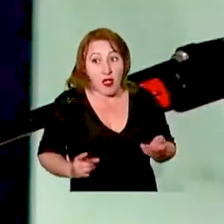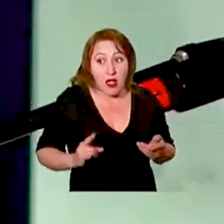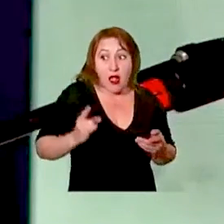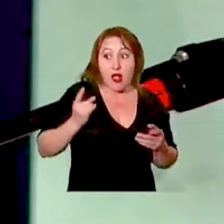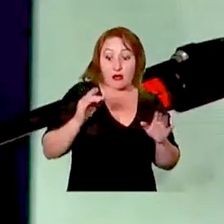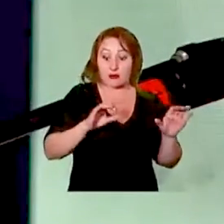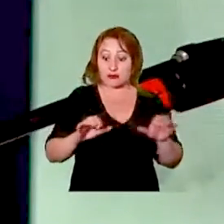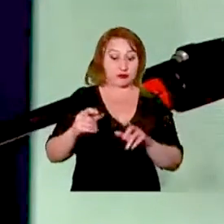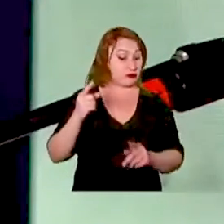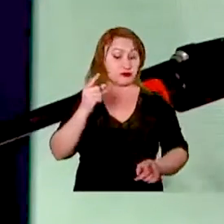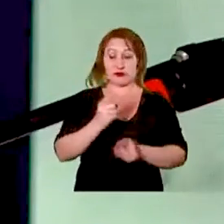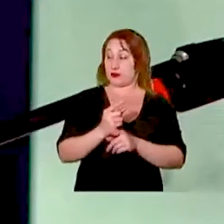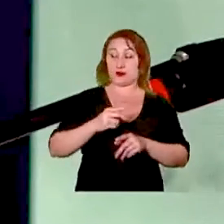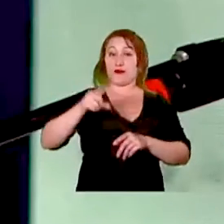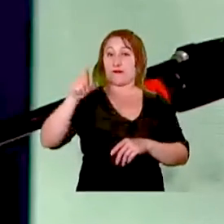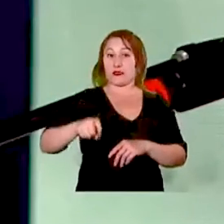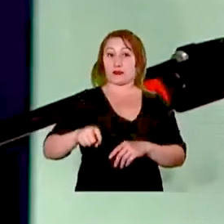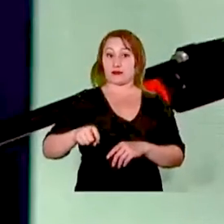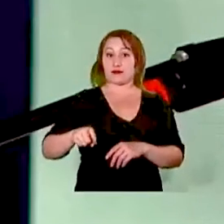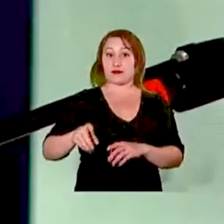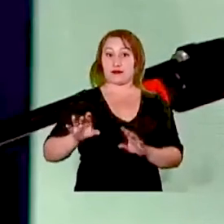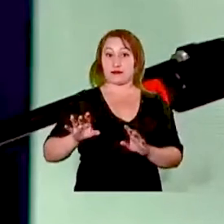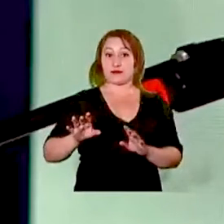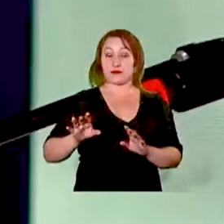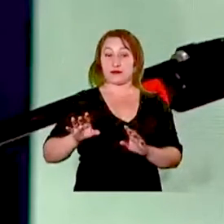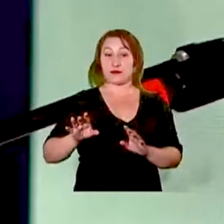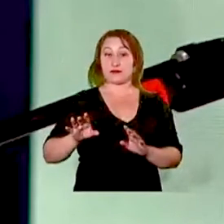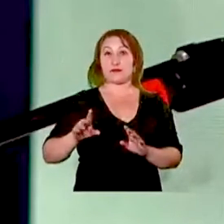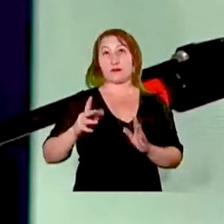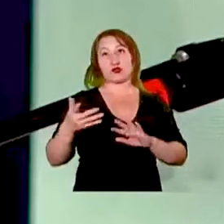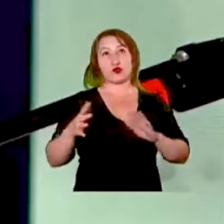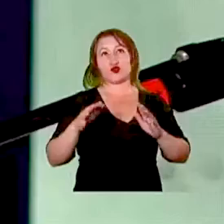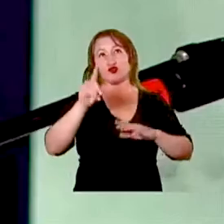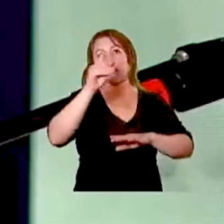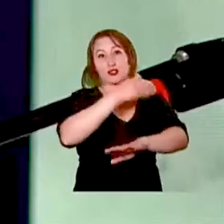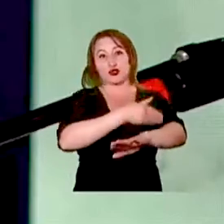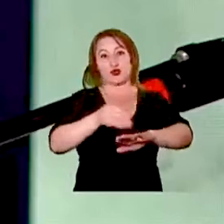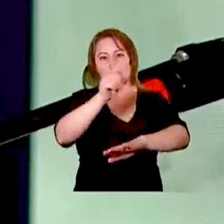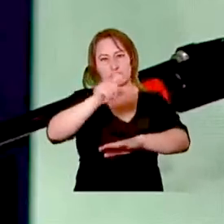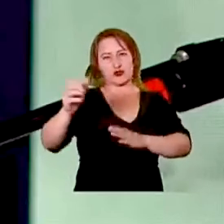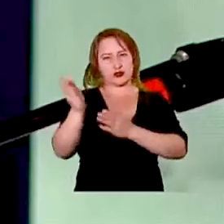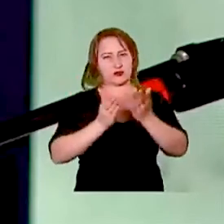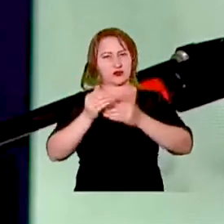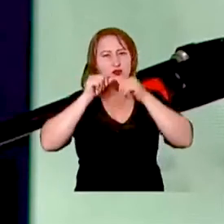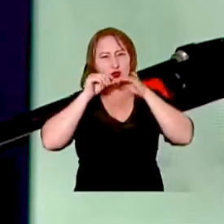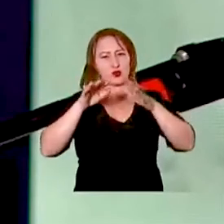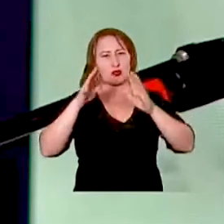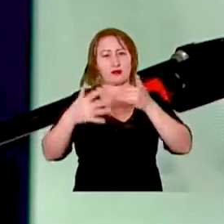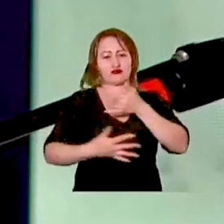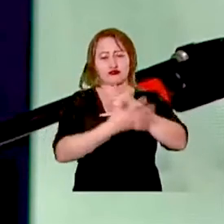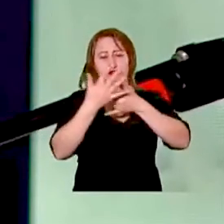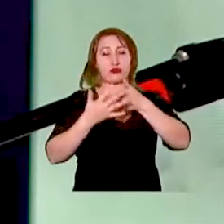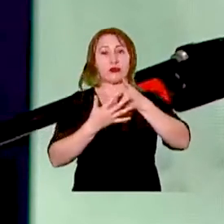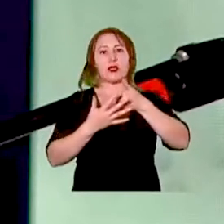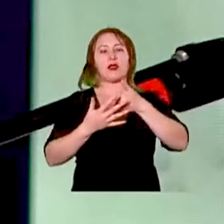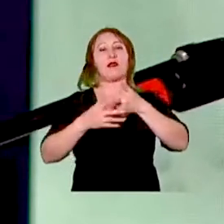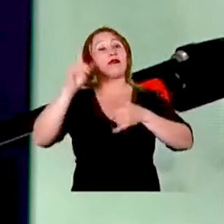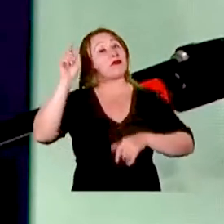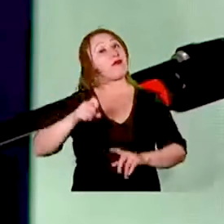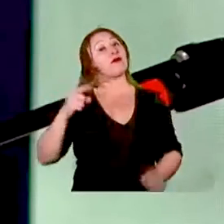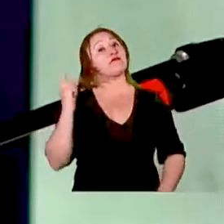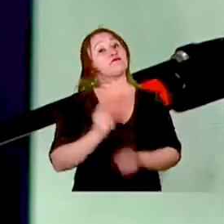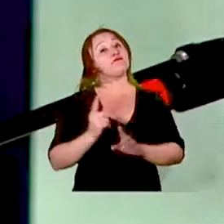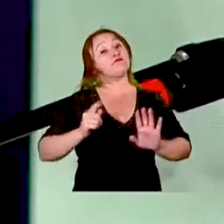alguna razón incumplimiento a esos deberes funcionales, de ese millón más o menos de servidores públicos que tiene nuestro país, debemos cumplir con